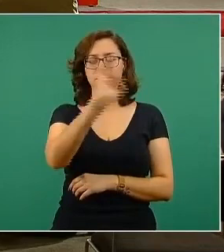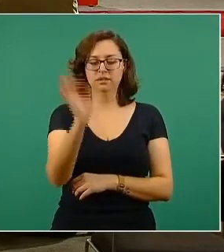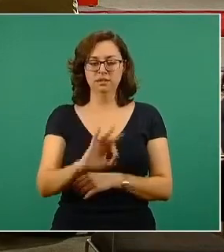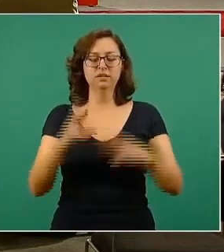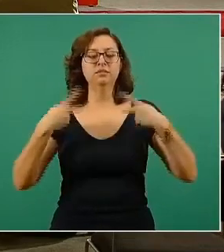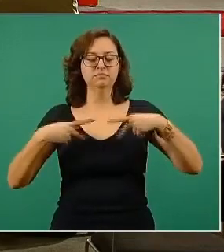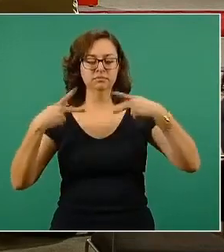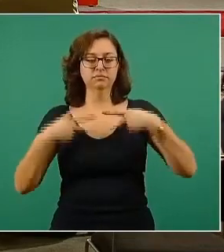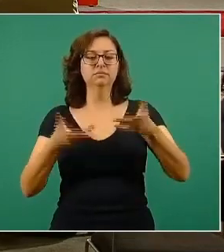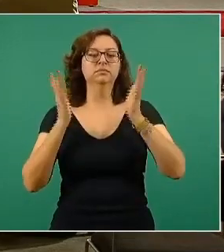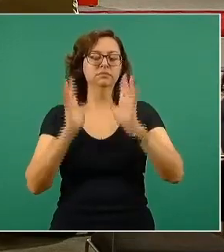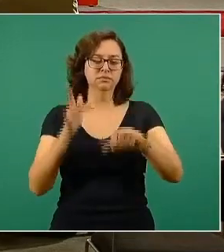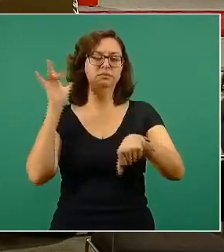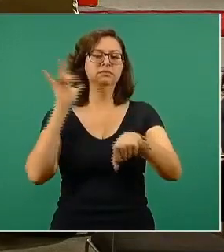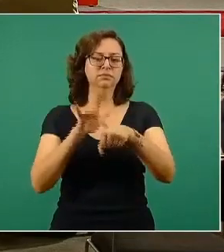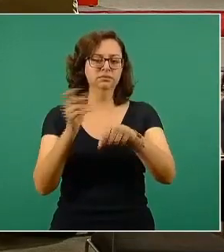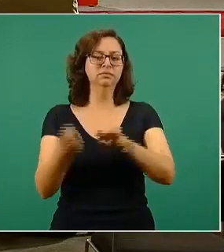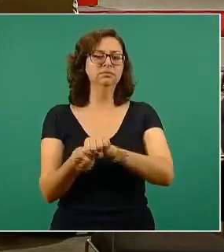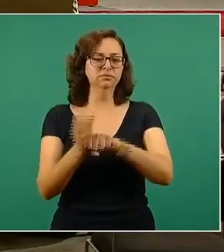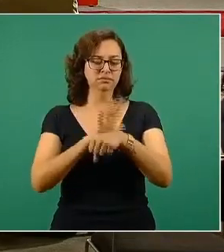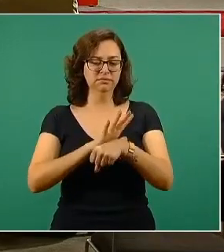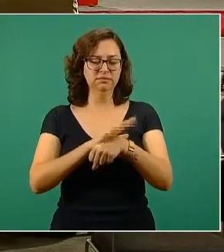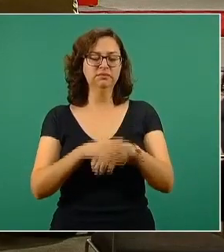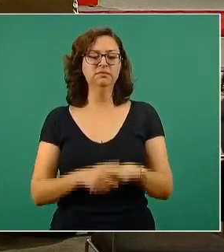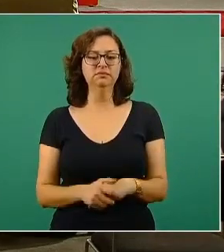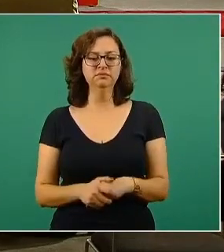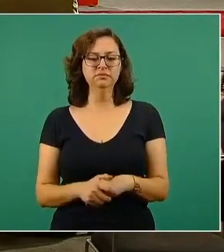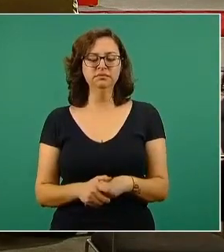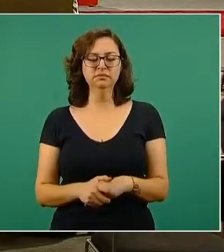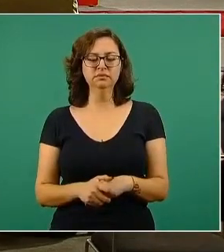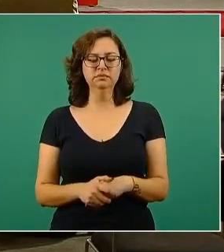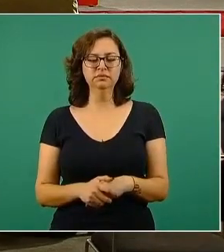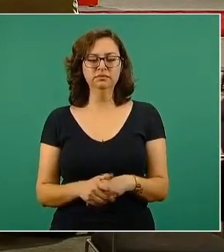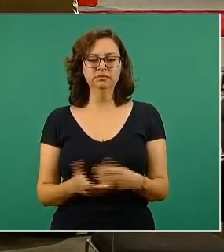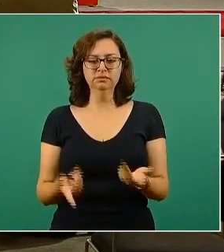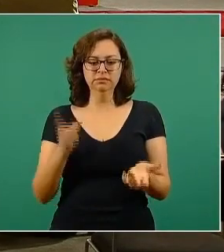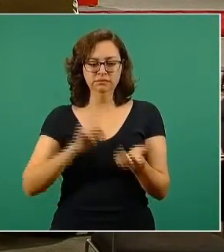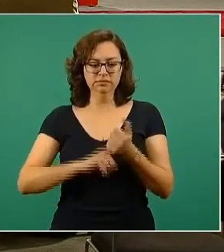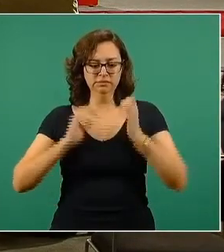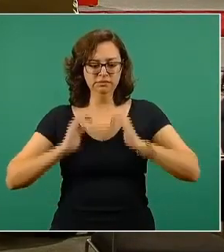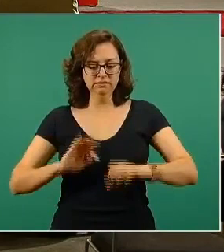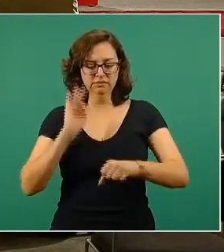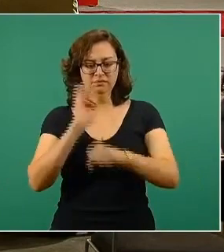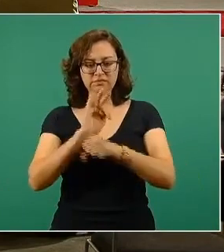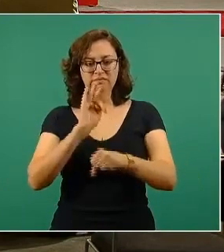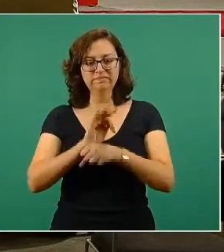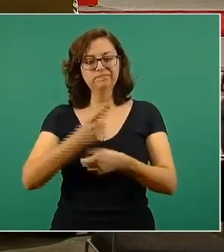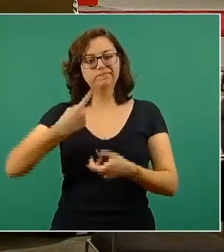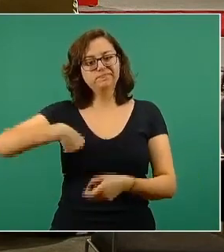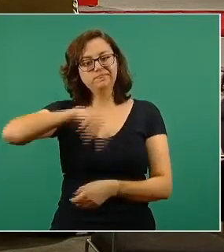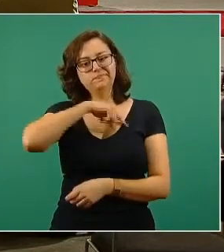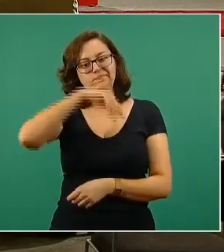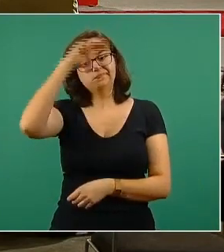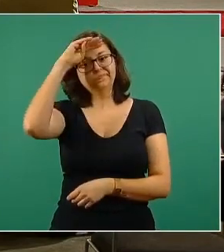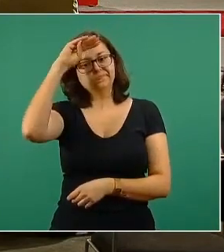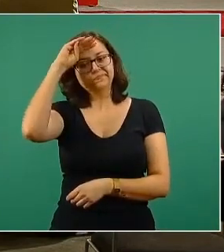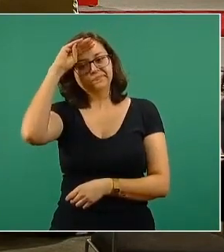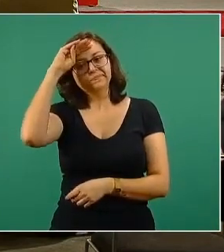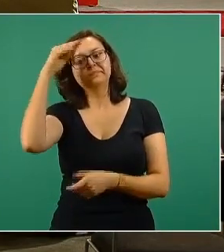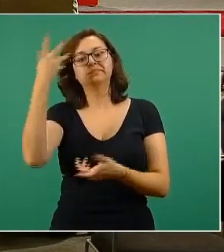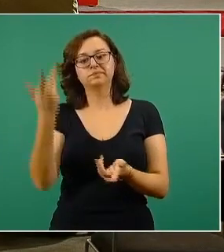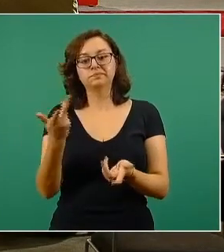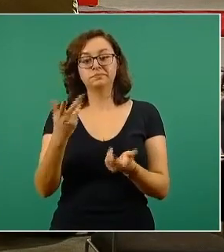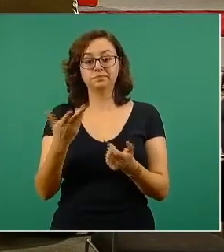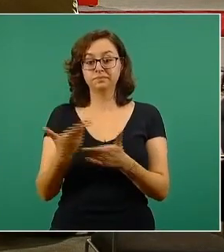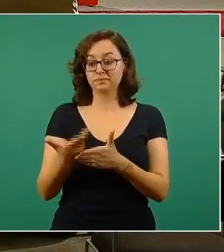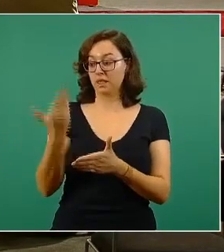34,5% de inmunidad. Y nosotros mismos habíamos considerado que, dado el